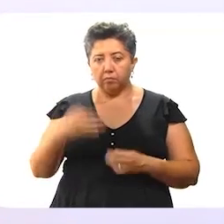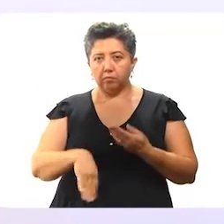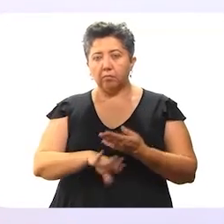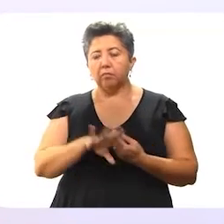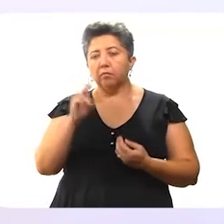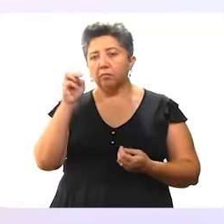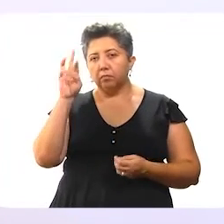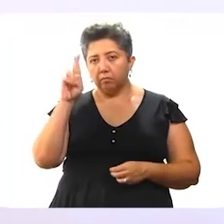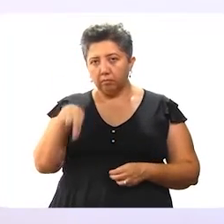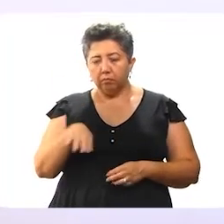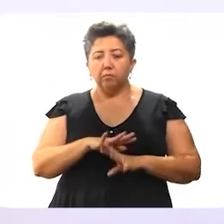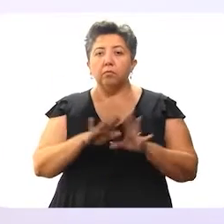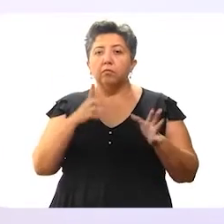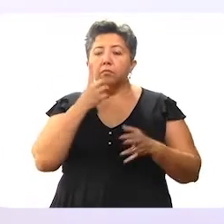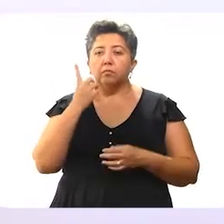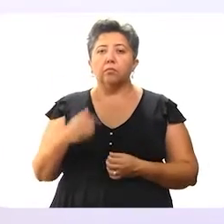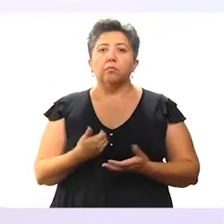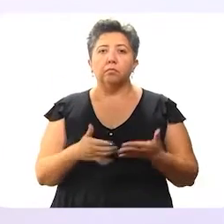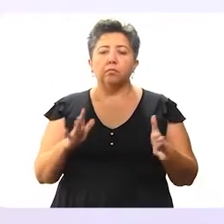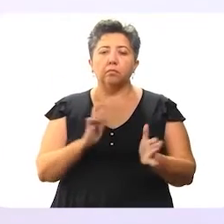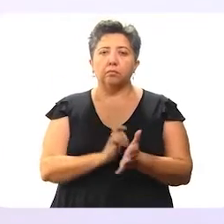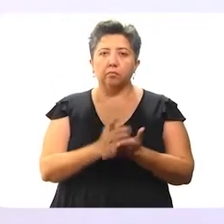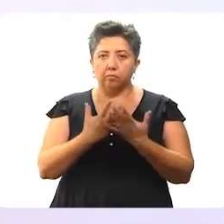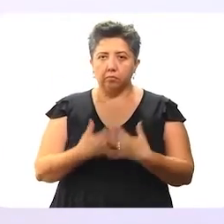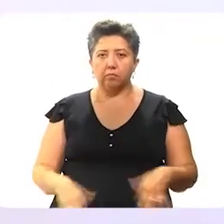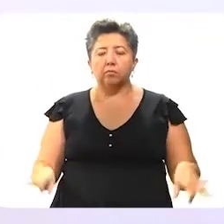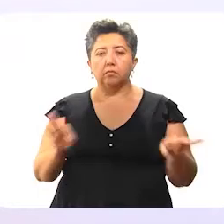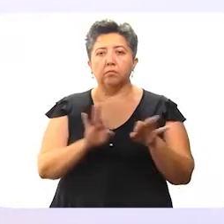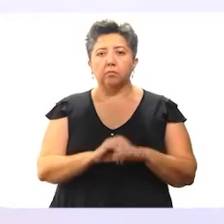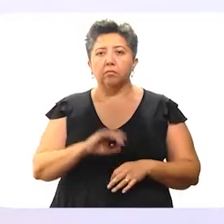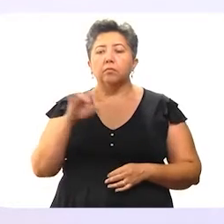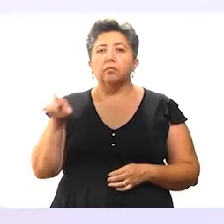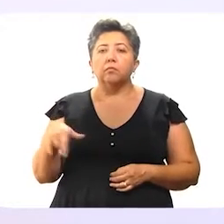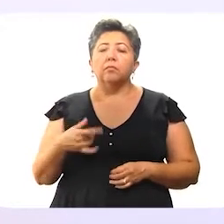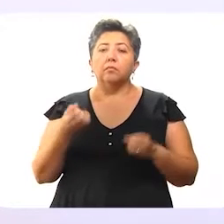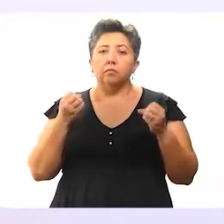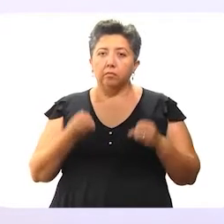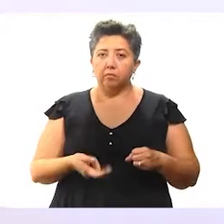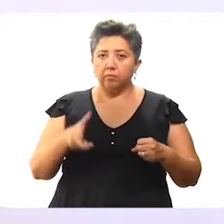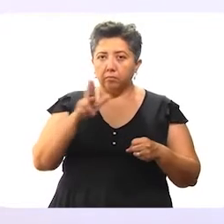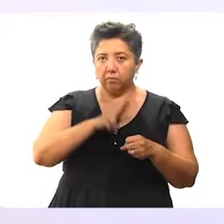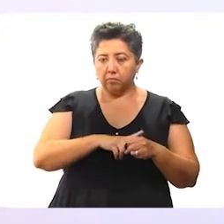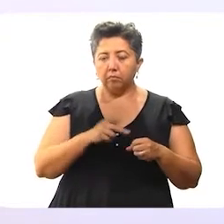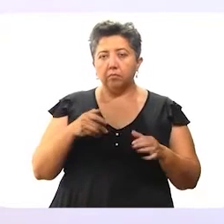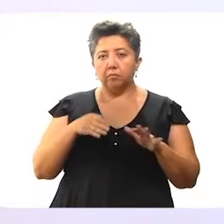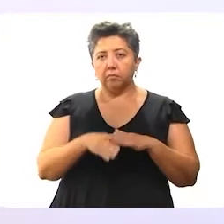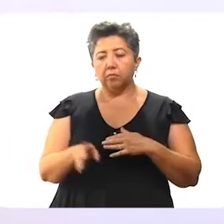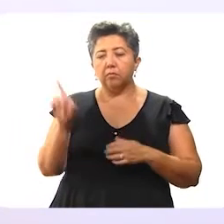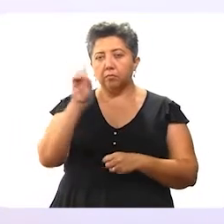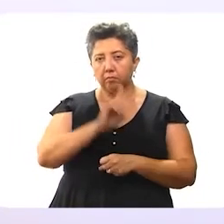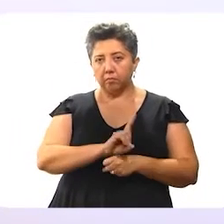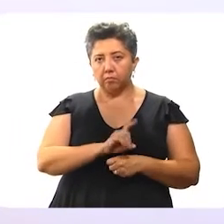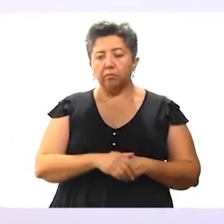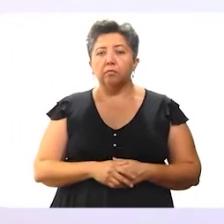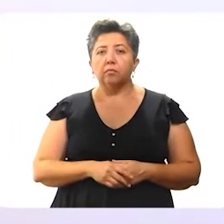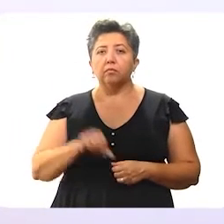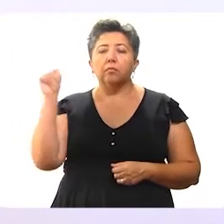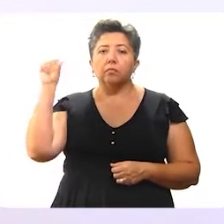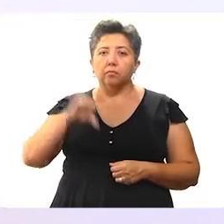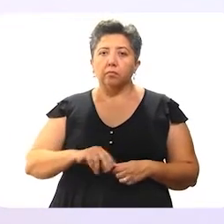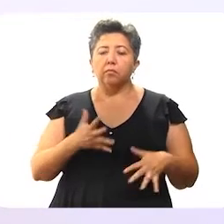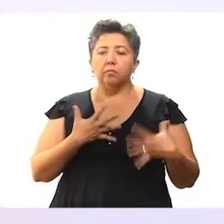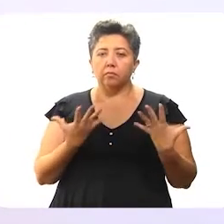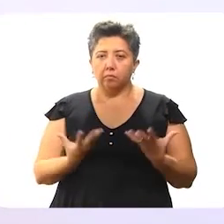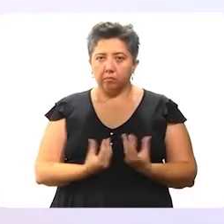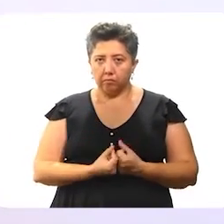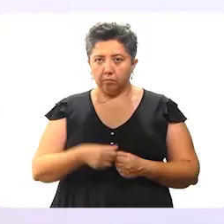contra Omicron. Como se ha señalado, en la reapertura económica los datos más importantes son la ocupación hospitalaria y los ingresos diarios. El día